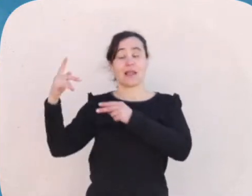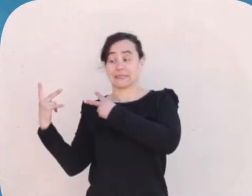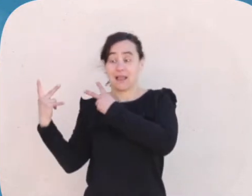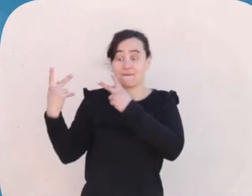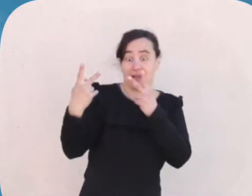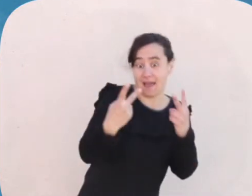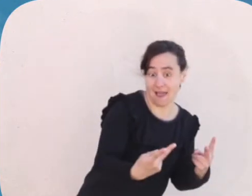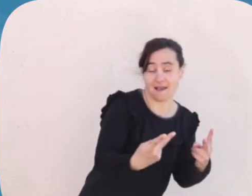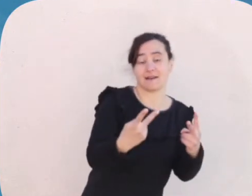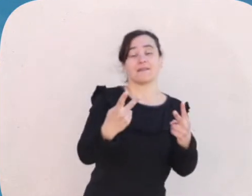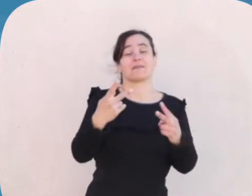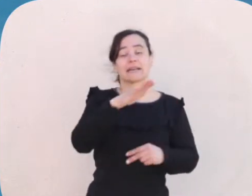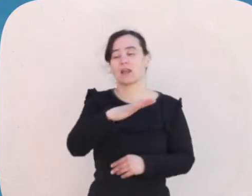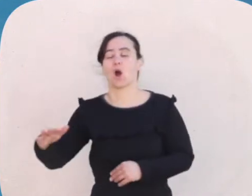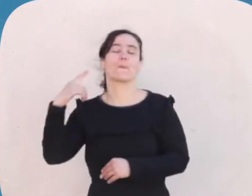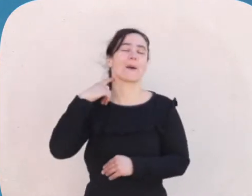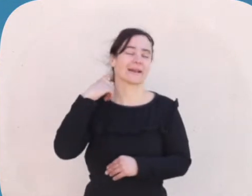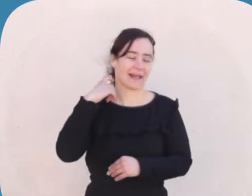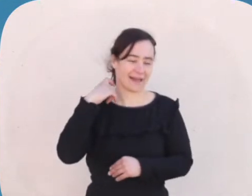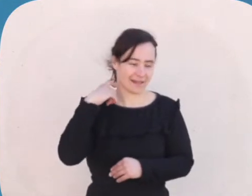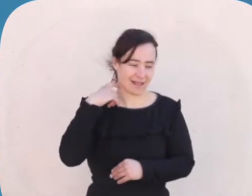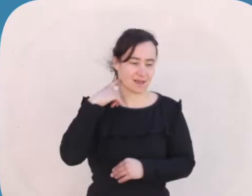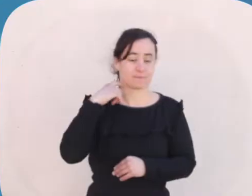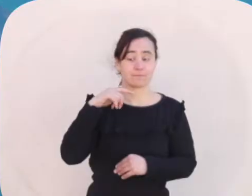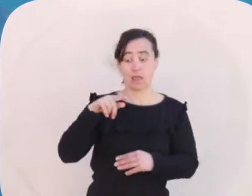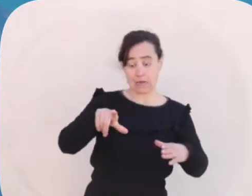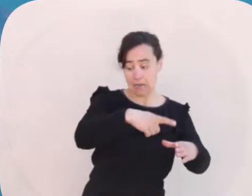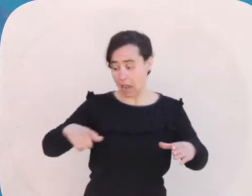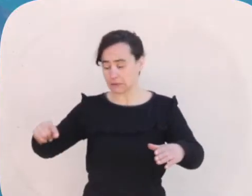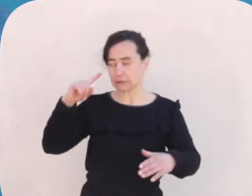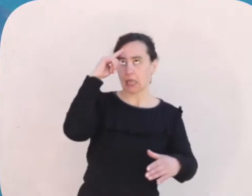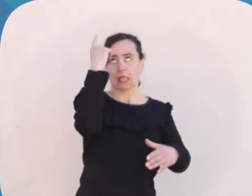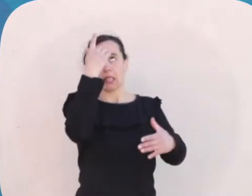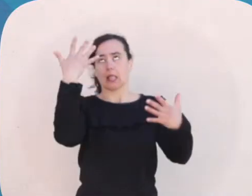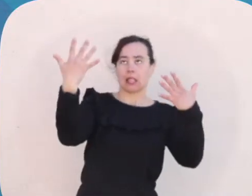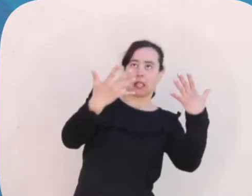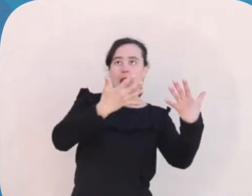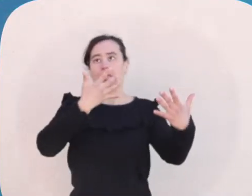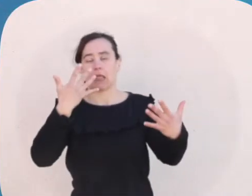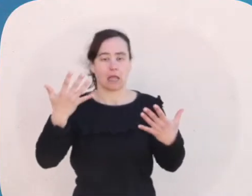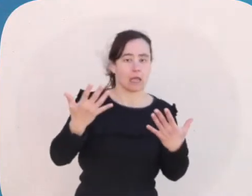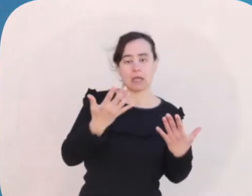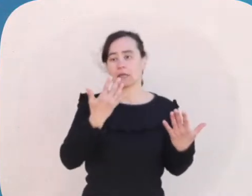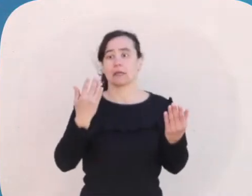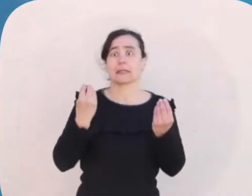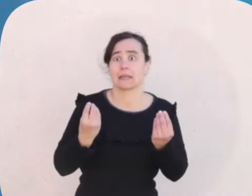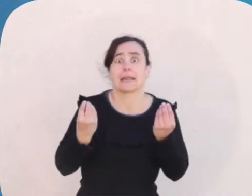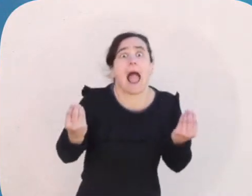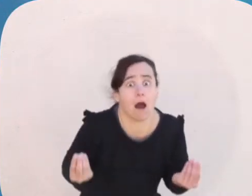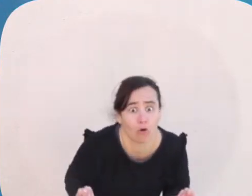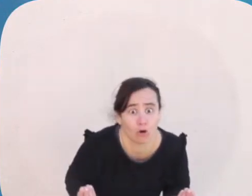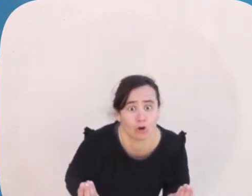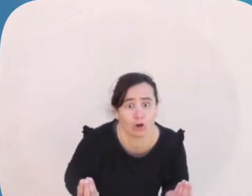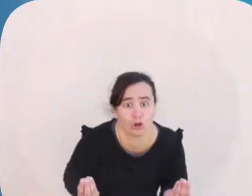La raya sintió que se iba a desmayar. Y ahora, ¿qué hago? Dijo la